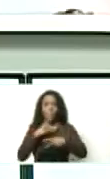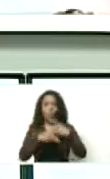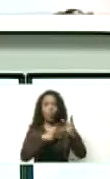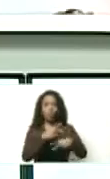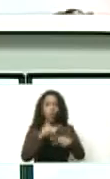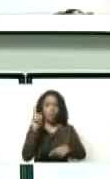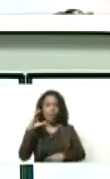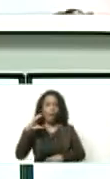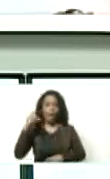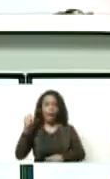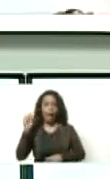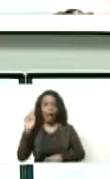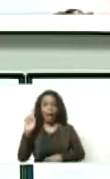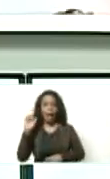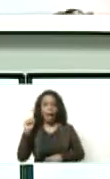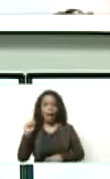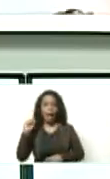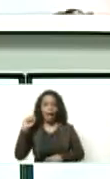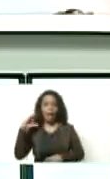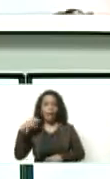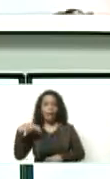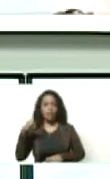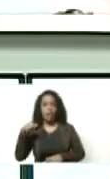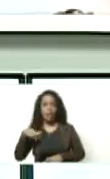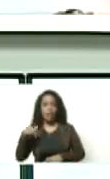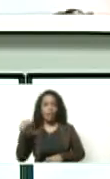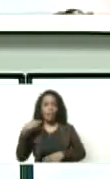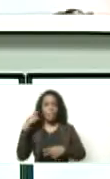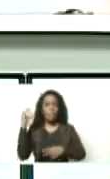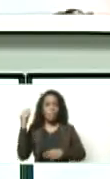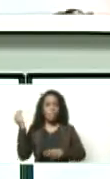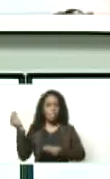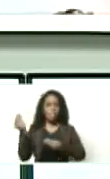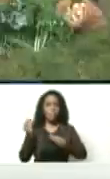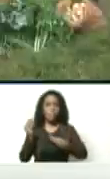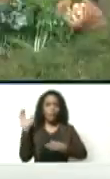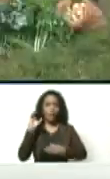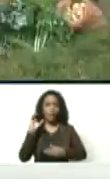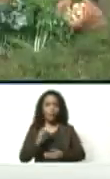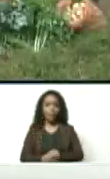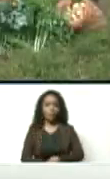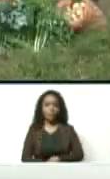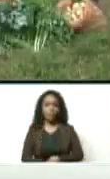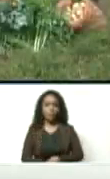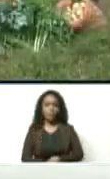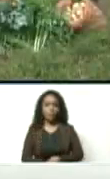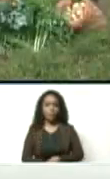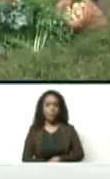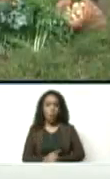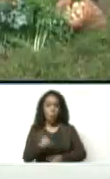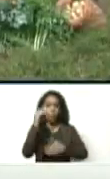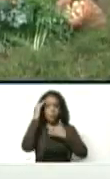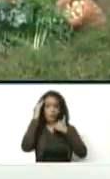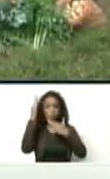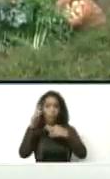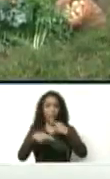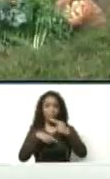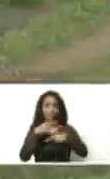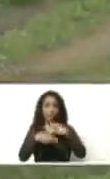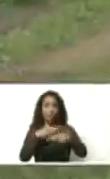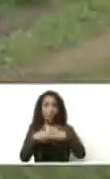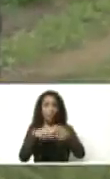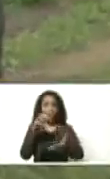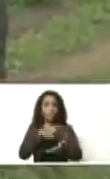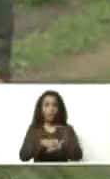para acá, para Caracas. Adelante, por favor, Gerardo. Presidente, un saludo revolucionario